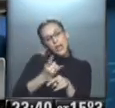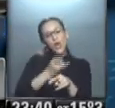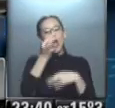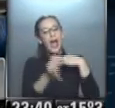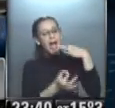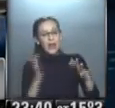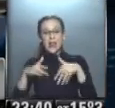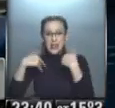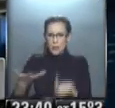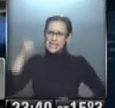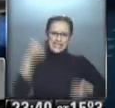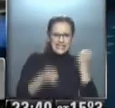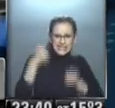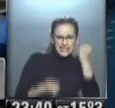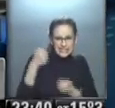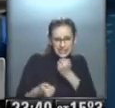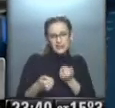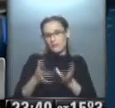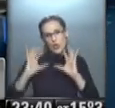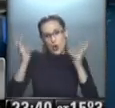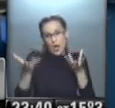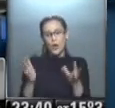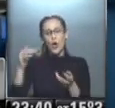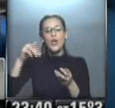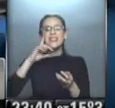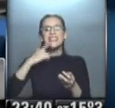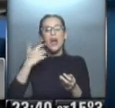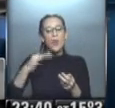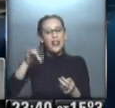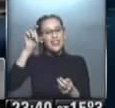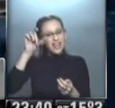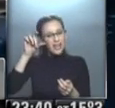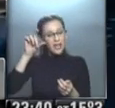Primero, le pondría los puntos sobre las íes, ¿no? Martín Insaurralde,